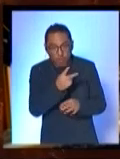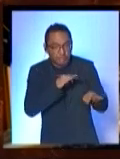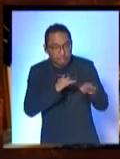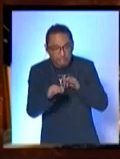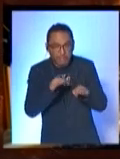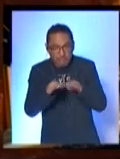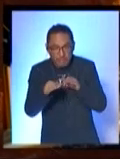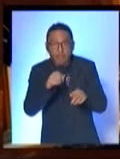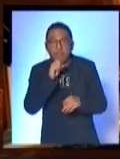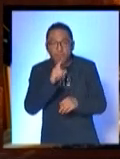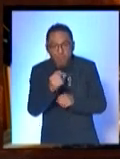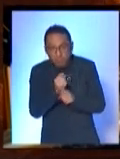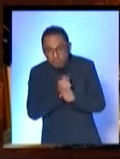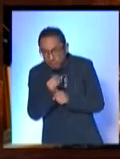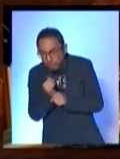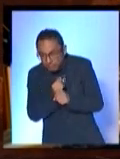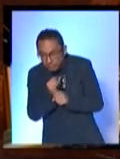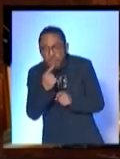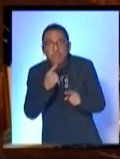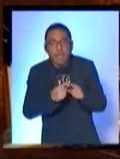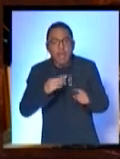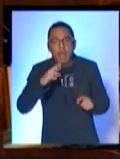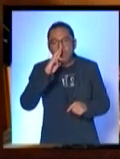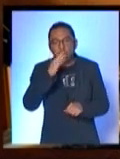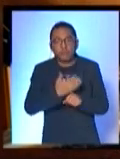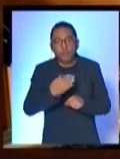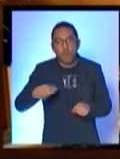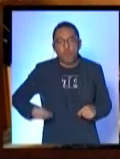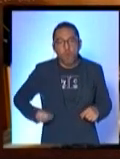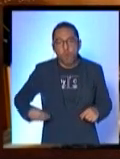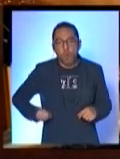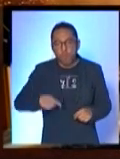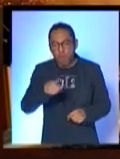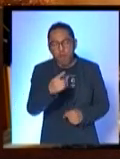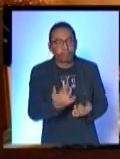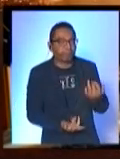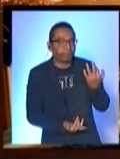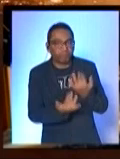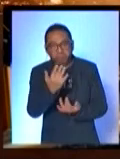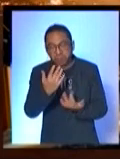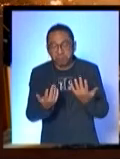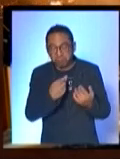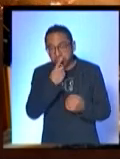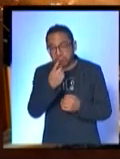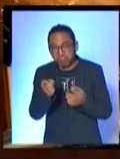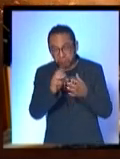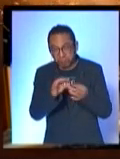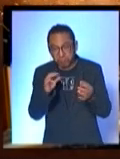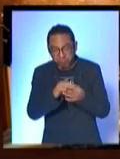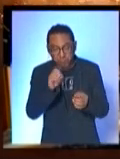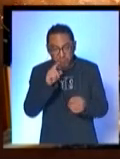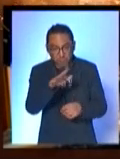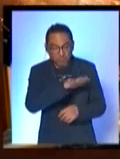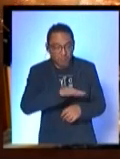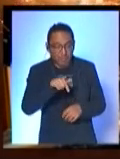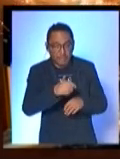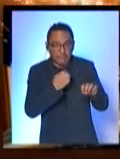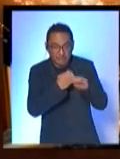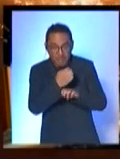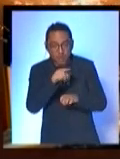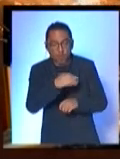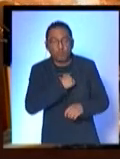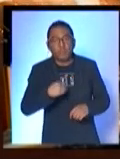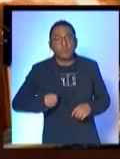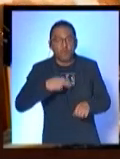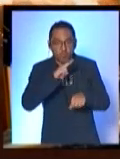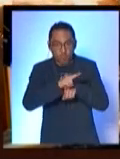tiene que ver con las investigaciones para dar con los responsables de estos lamentables sucesos, que quiero comentarte, mantienen a esta zona del estado, no solamente el municipio